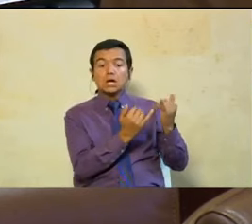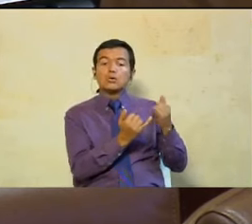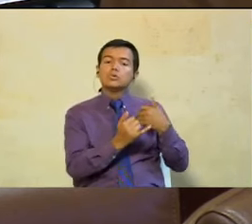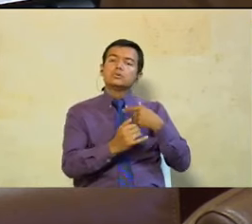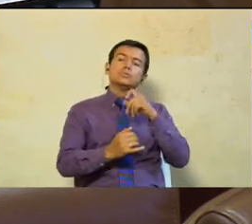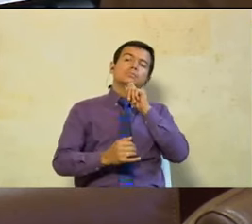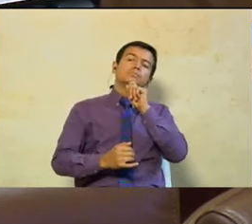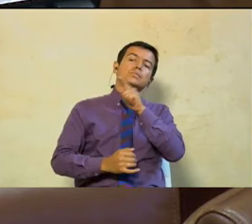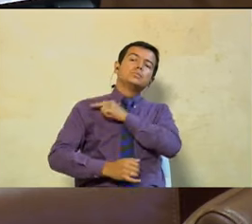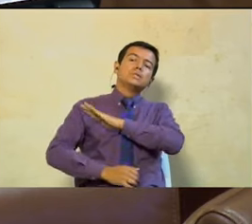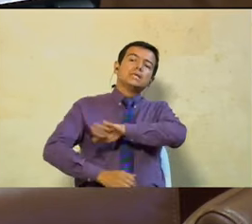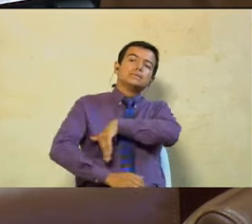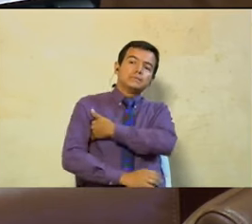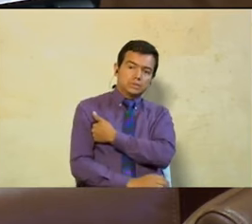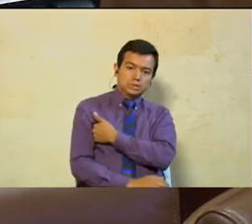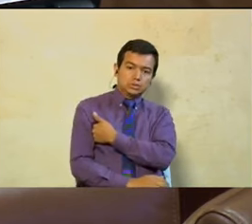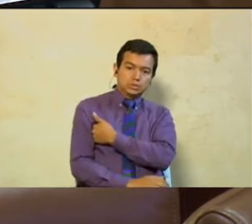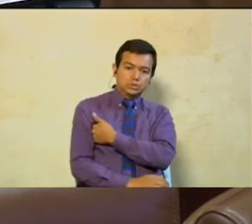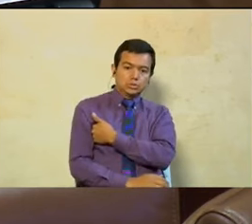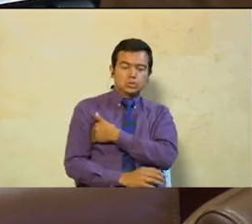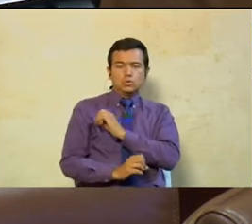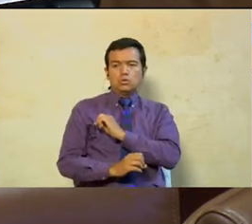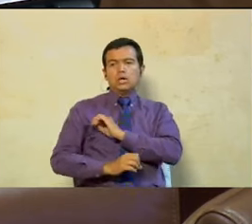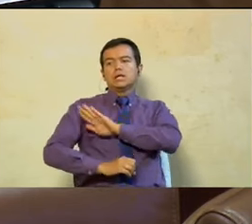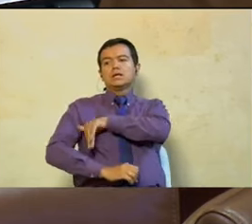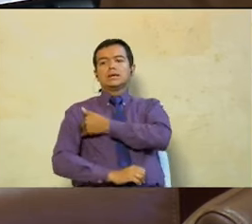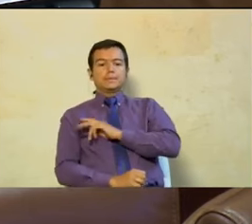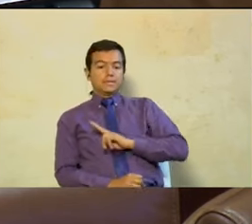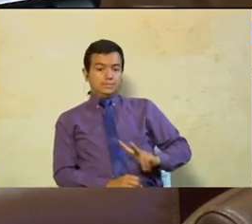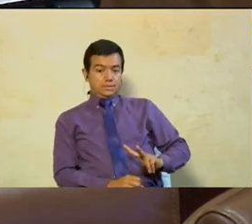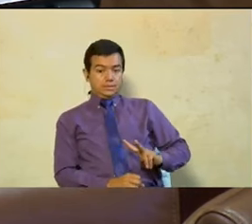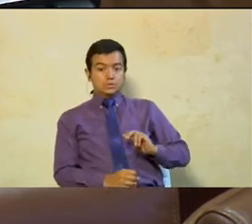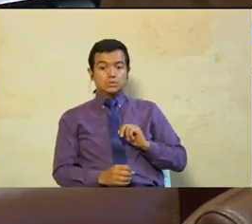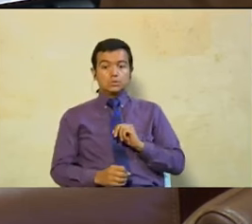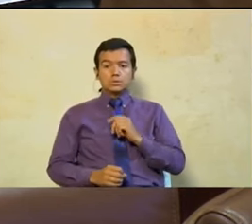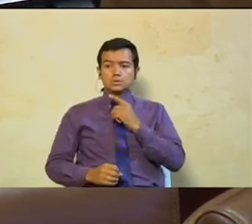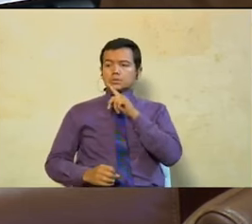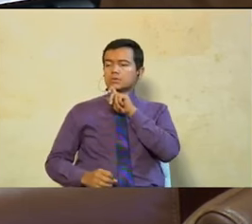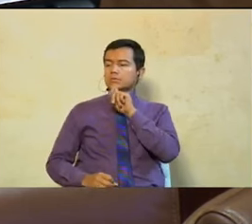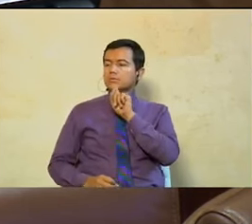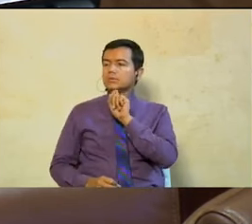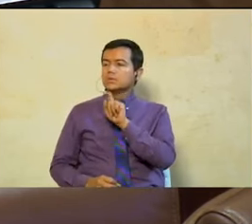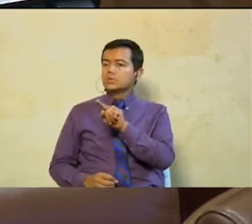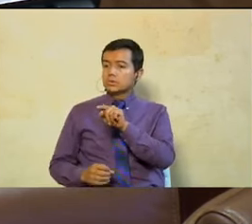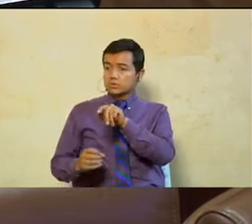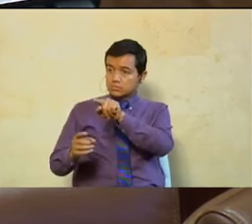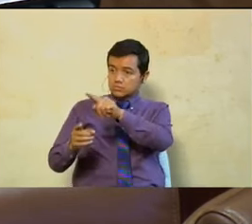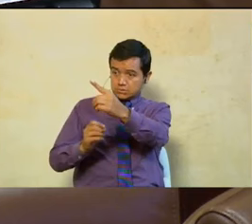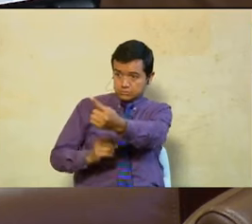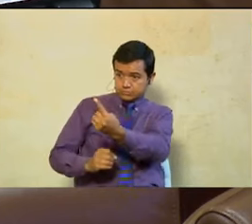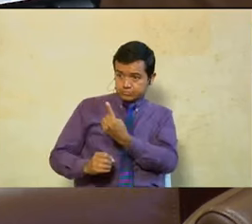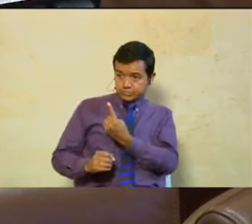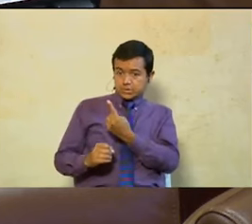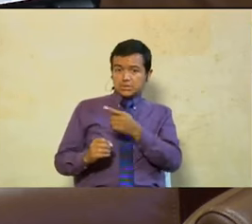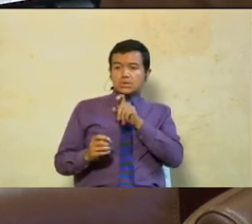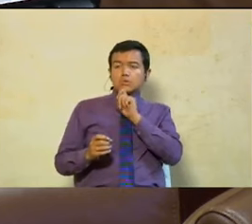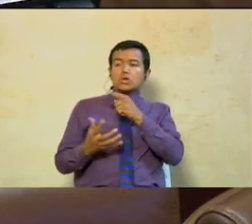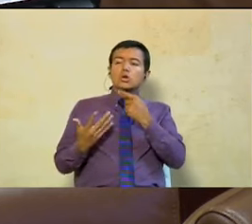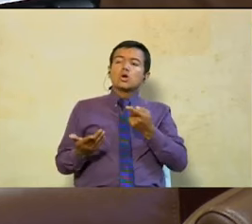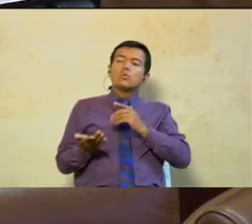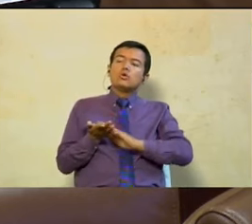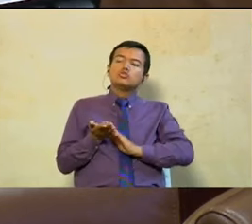ministro y me encantaría que al viceministro que está aquí hoy Correa que intervenga y que nos diga cómo vamos a resolver el